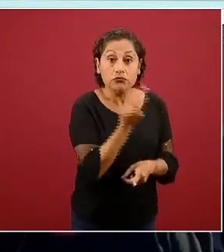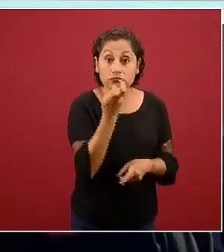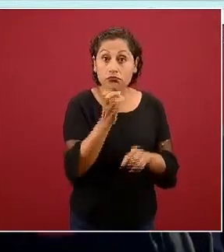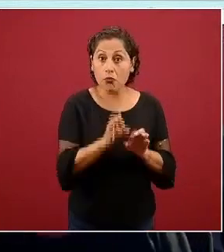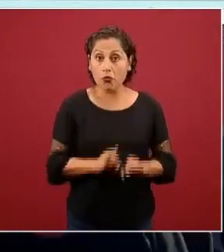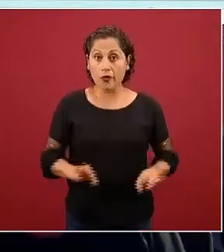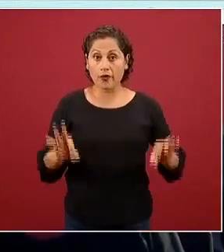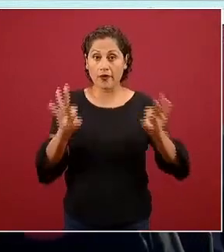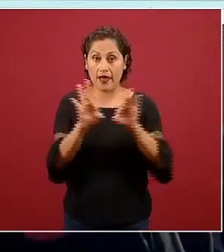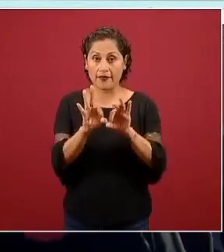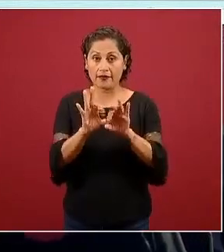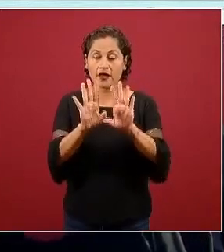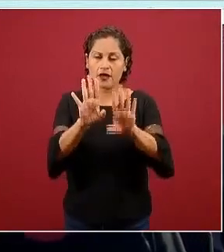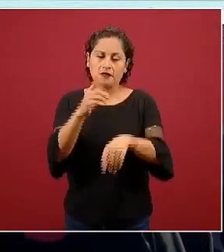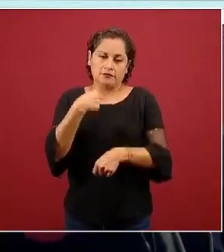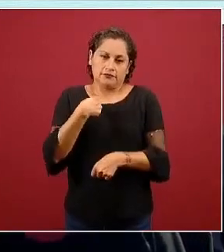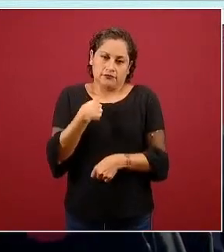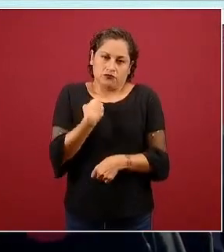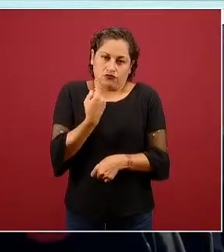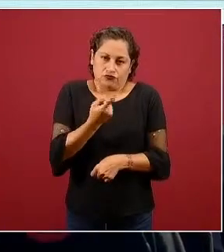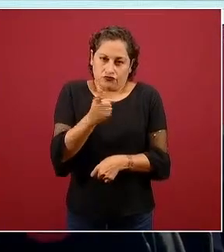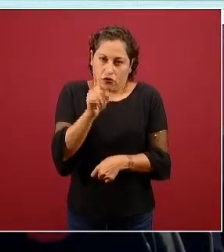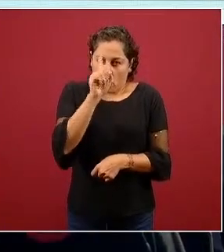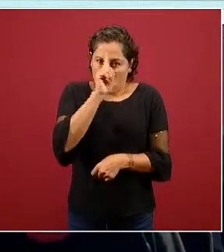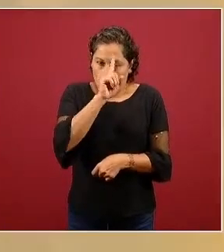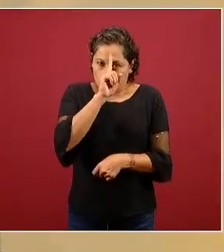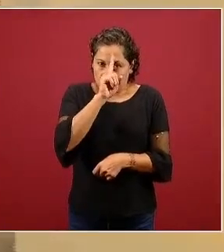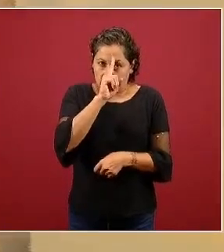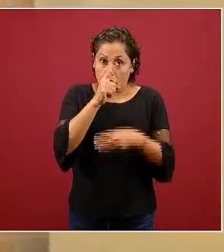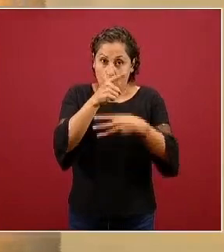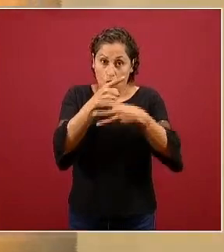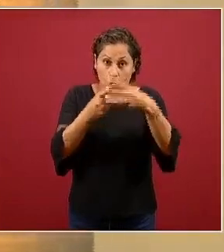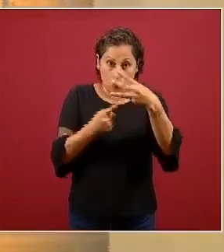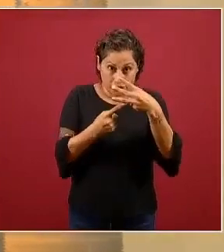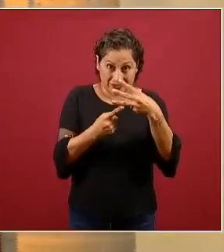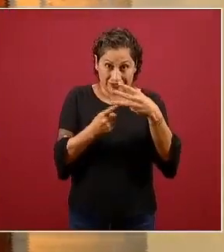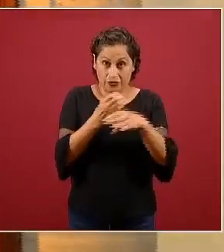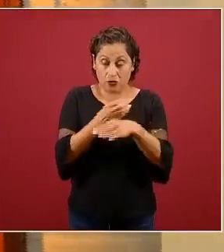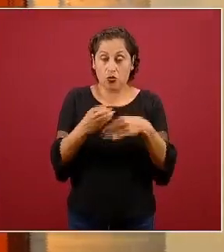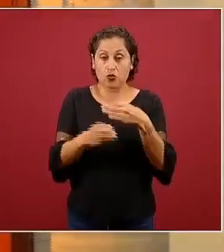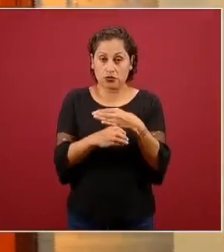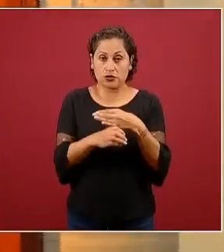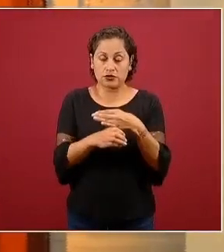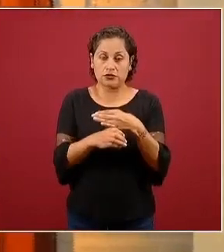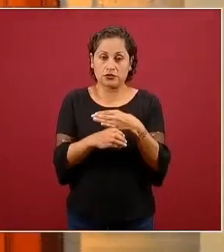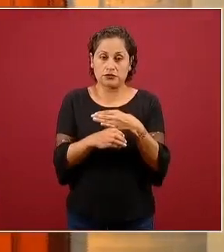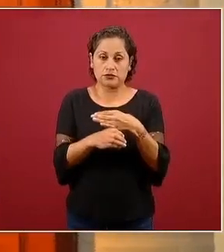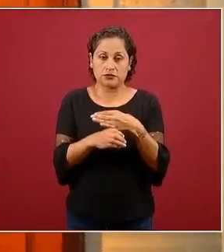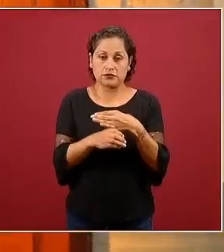Hay 3 condiciones que yo les diría que pueden servir como puntos